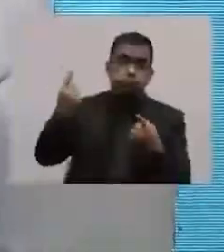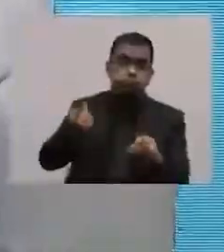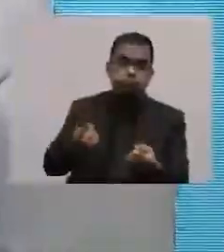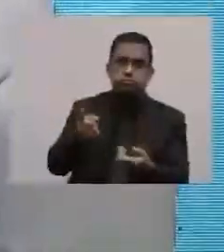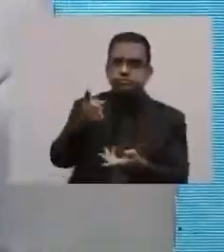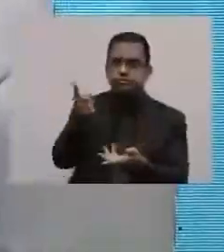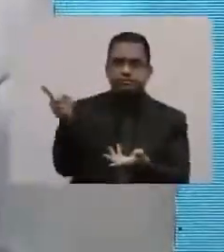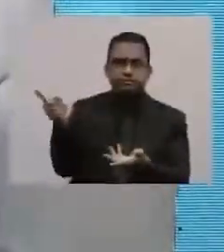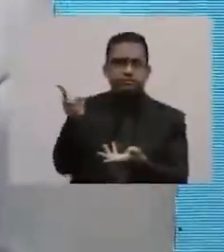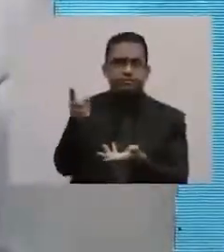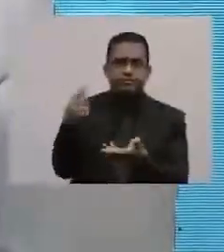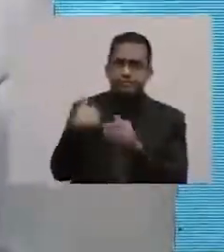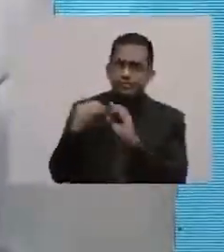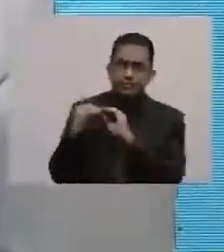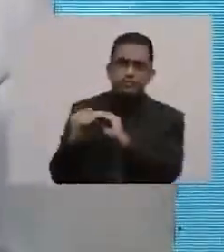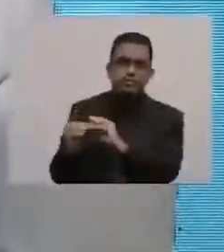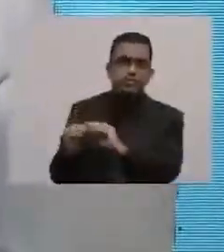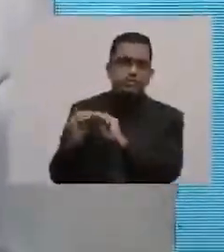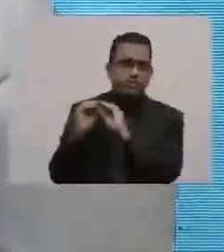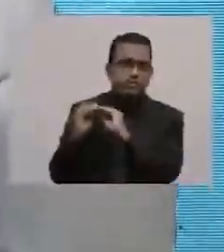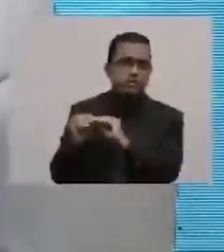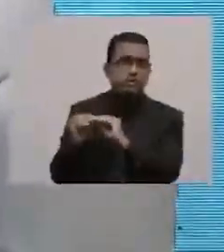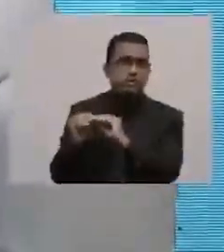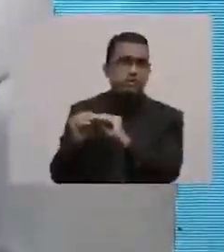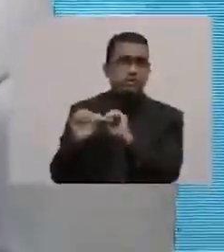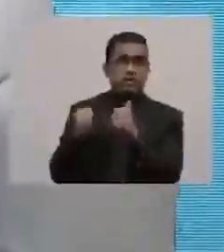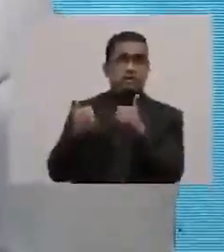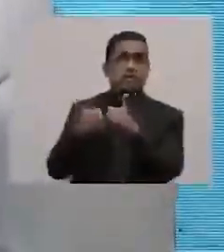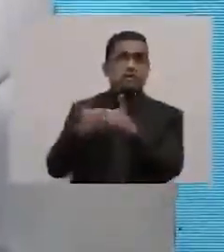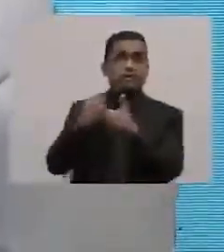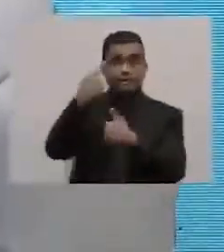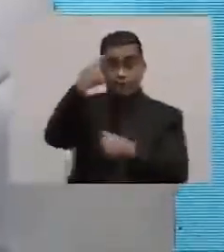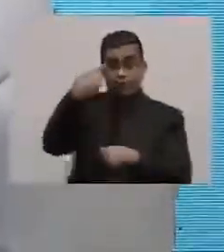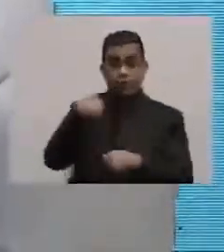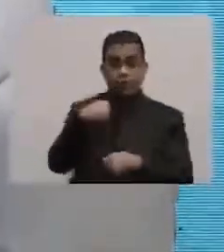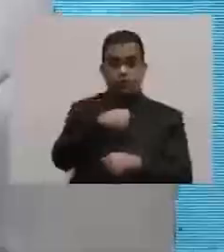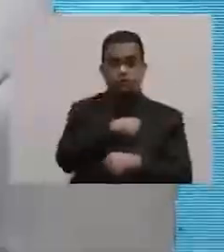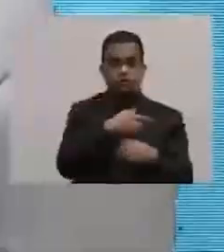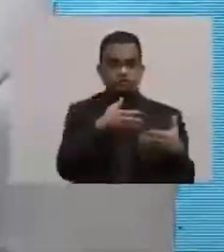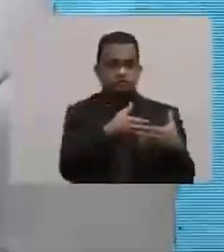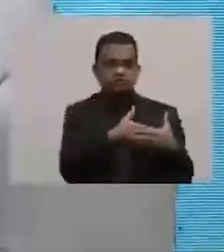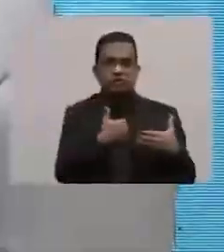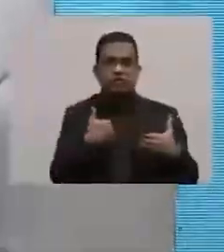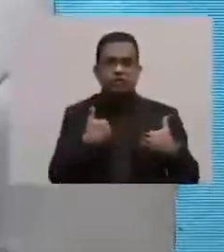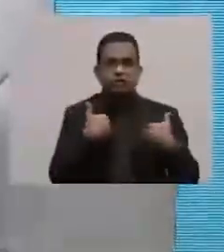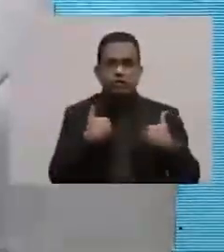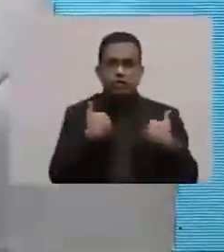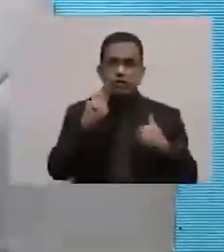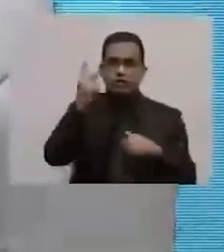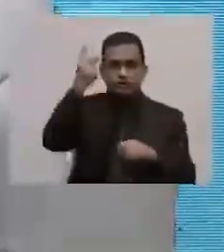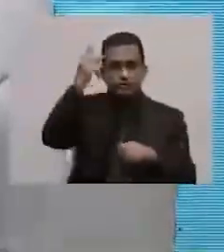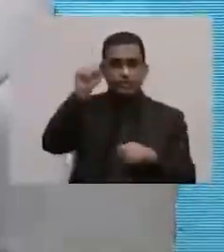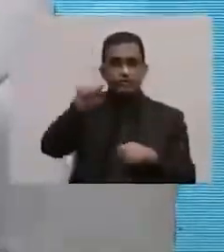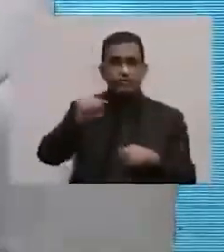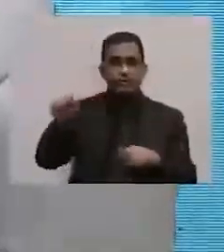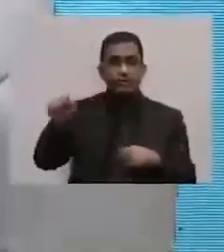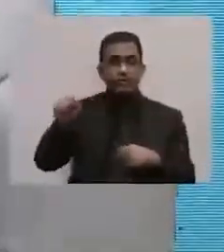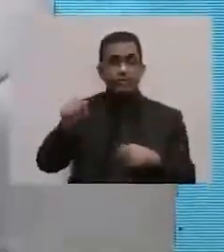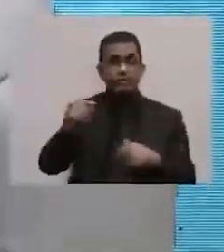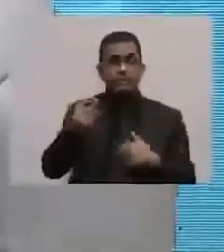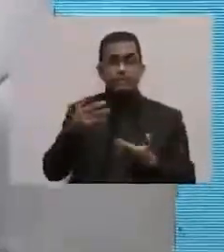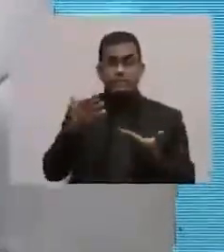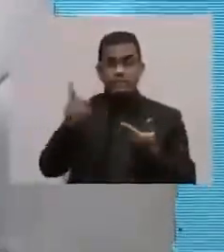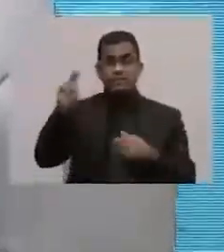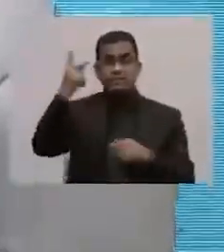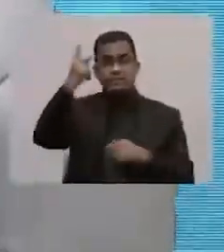idea de pensar que eso nos queda de desafío a los periodistas, a la gente joven de los partidos. Lo que pasa es que si los partidos lo tienen